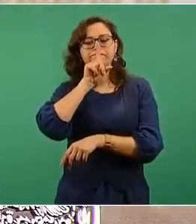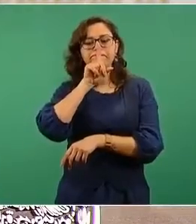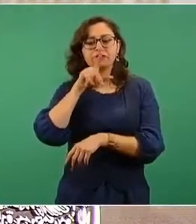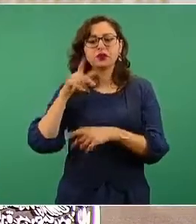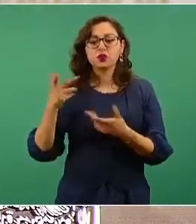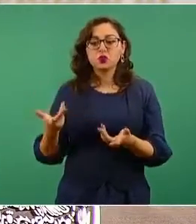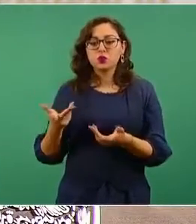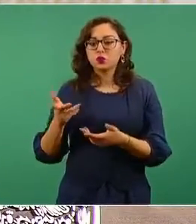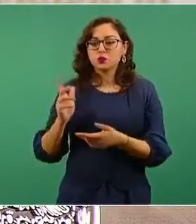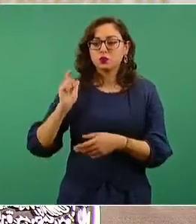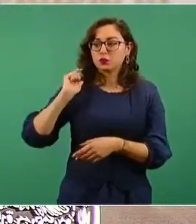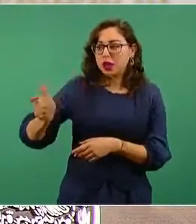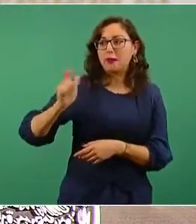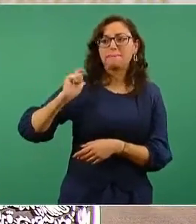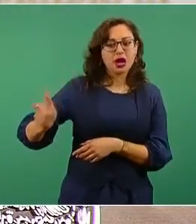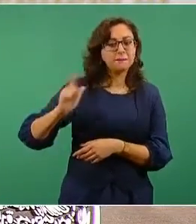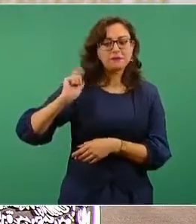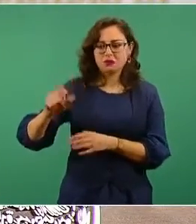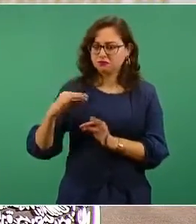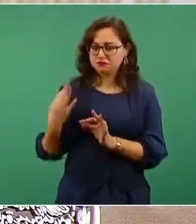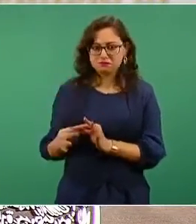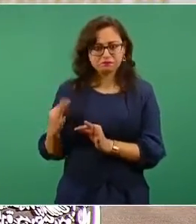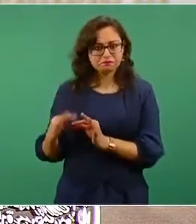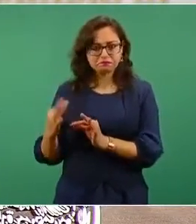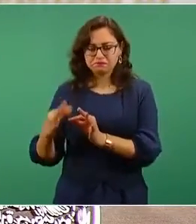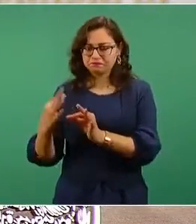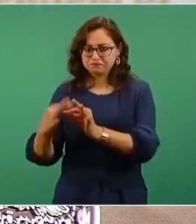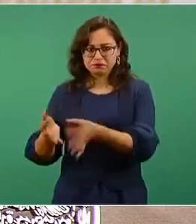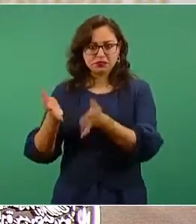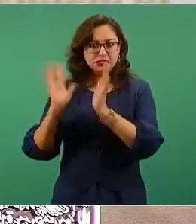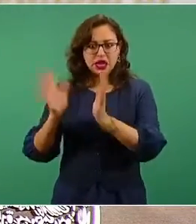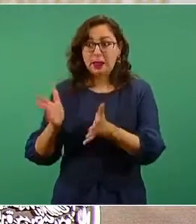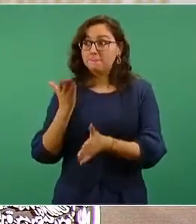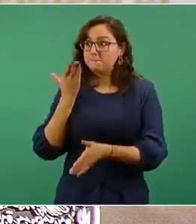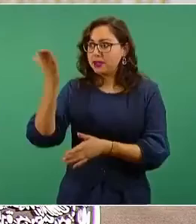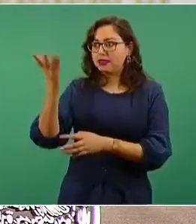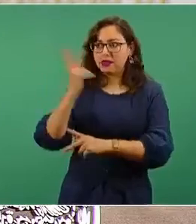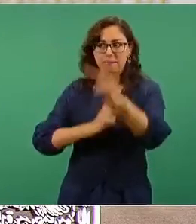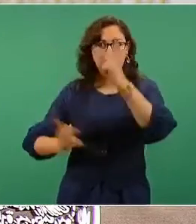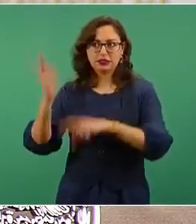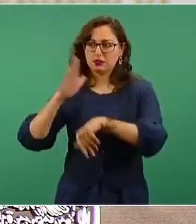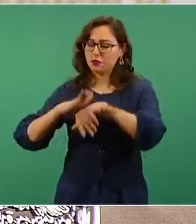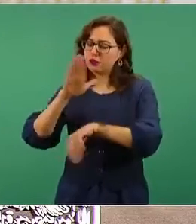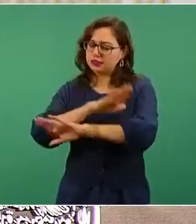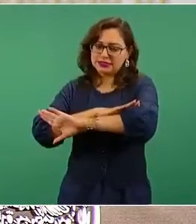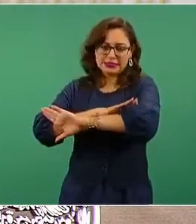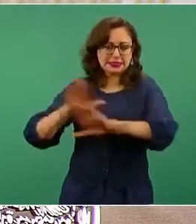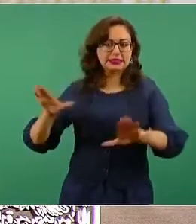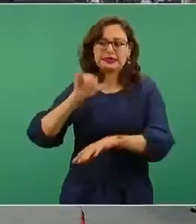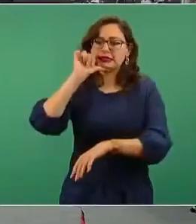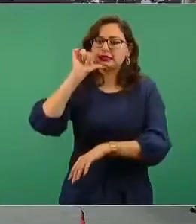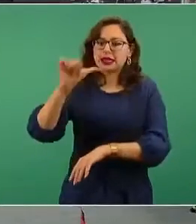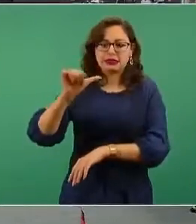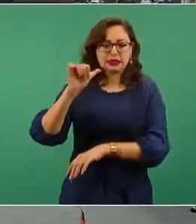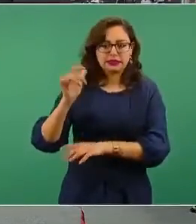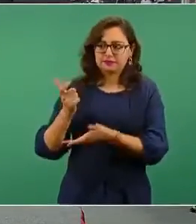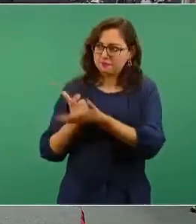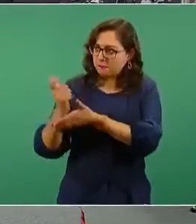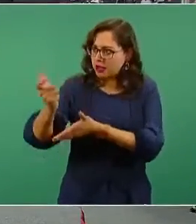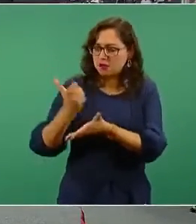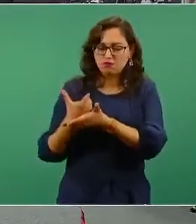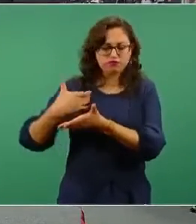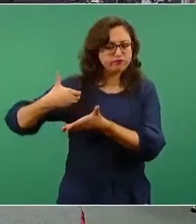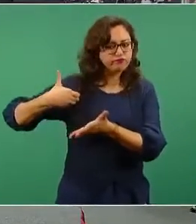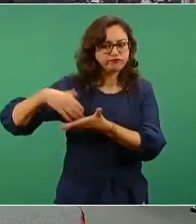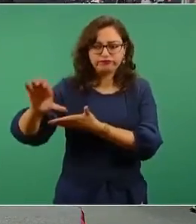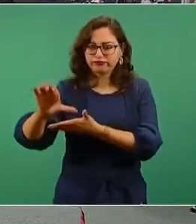venciendo se paga y no se solicita más deuda. Ese es el plan que